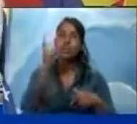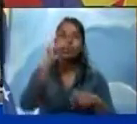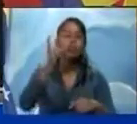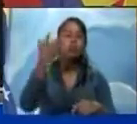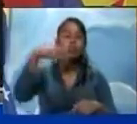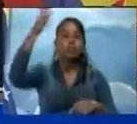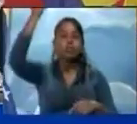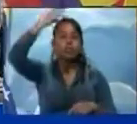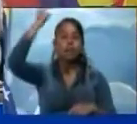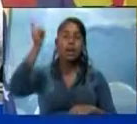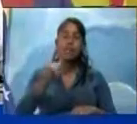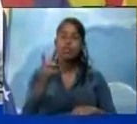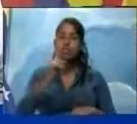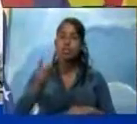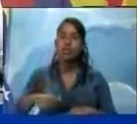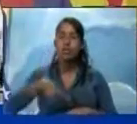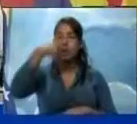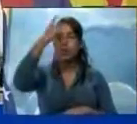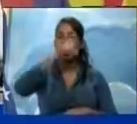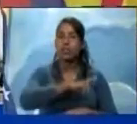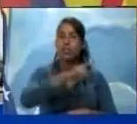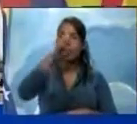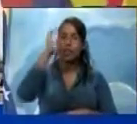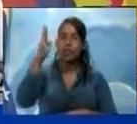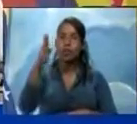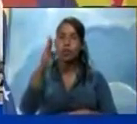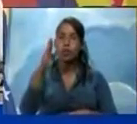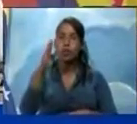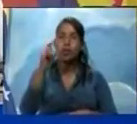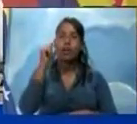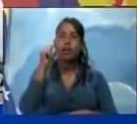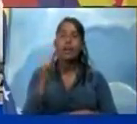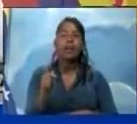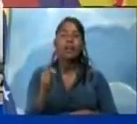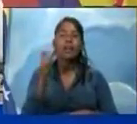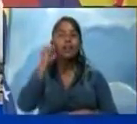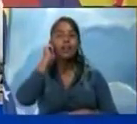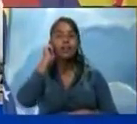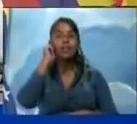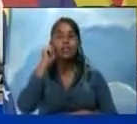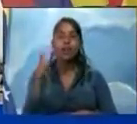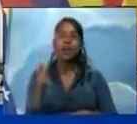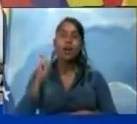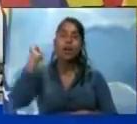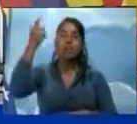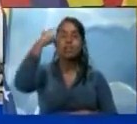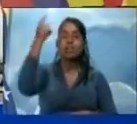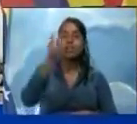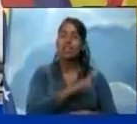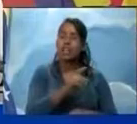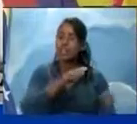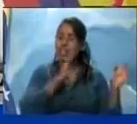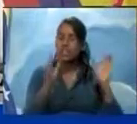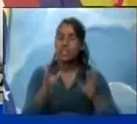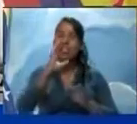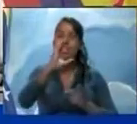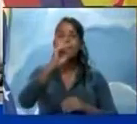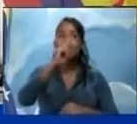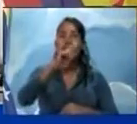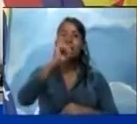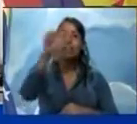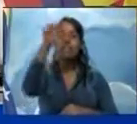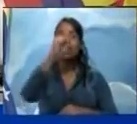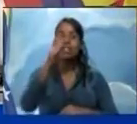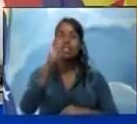rey, no se avergonzó de Dios. Ella, presidenta Cristina,